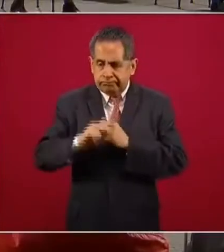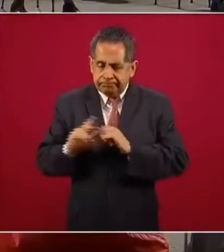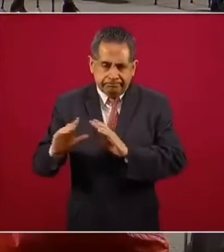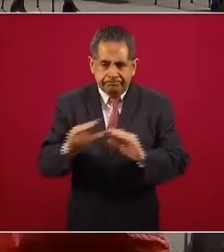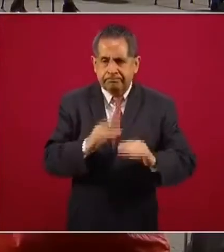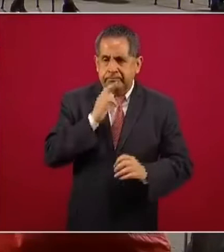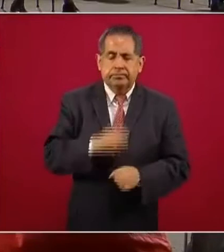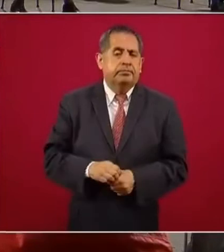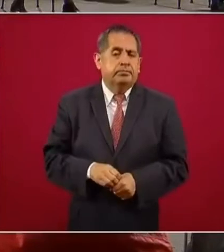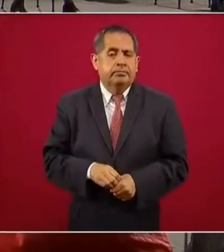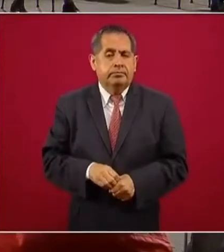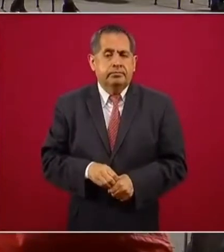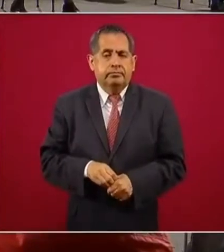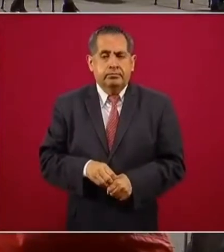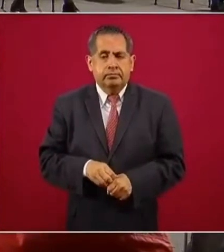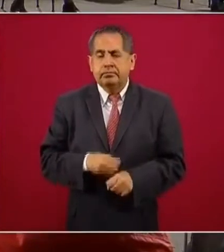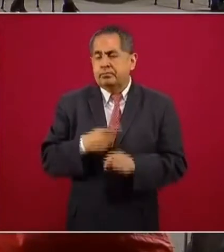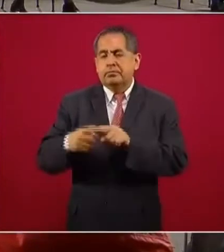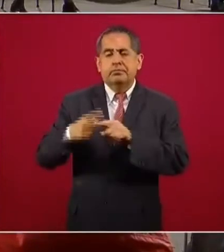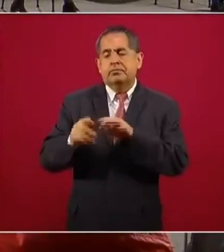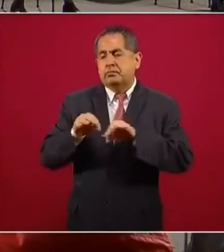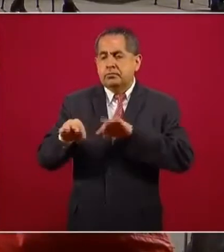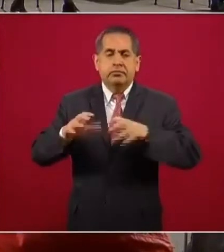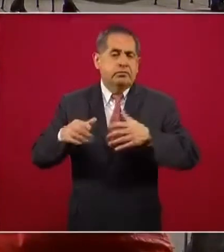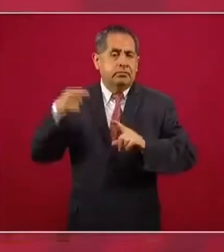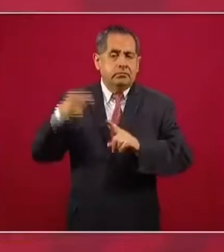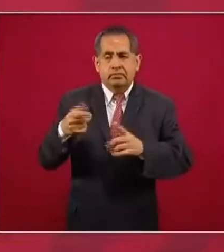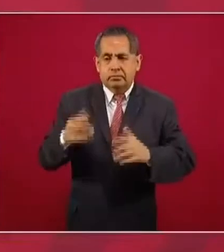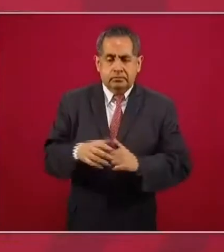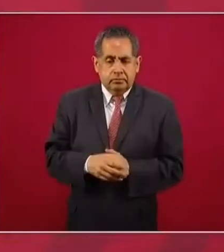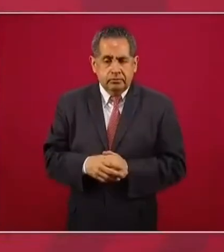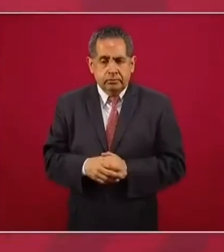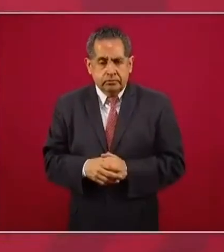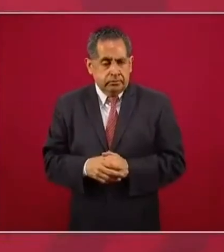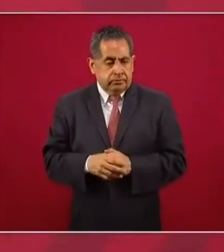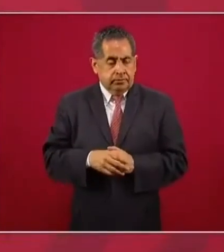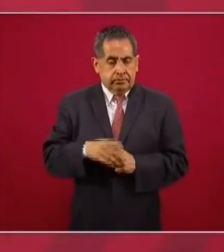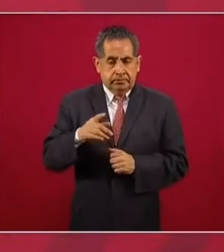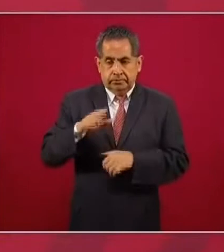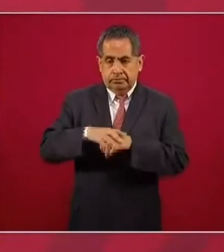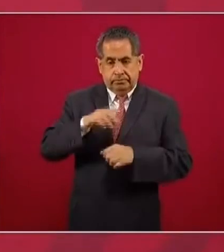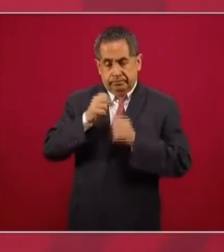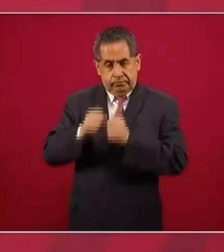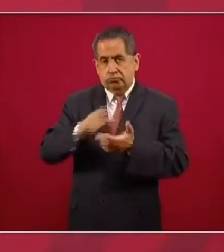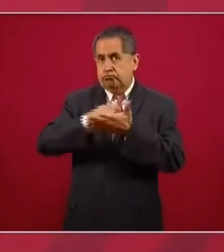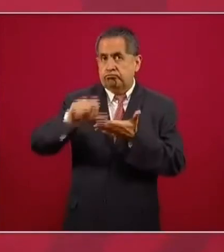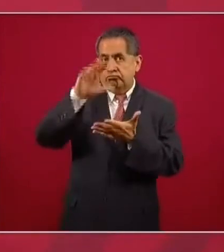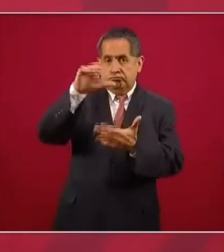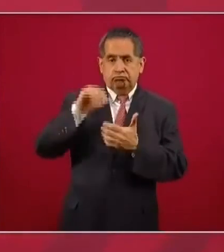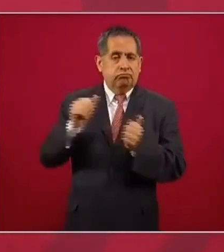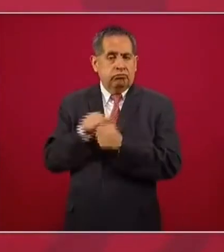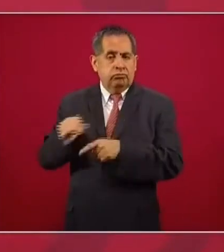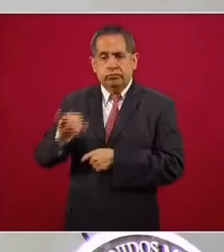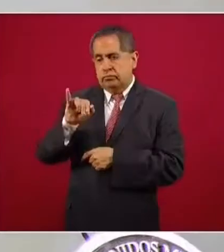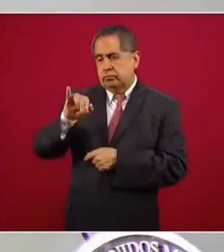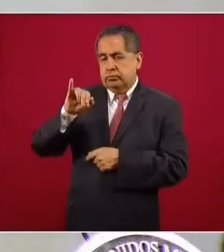país. Entre las actividades específicas tenemos la consolidación de la demanda con el INSABI,